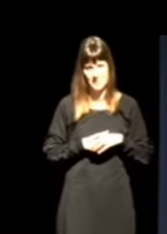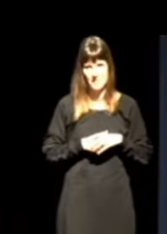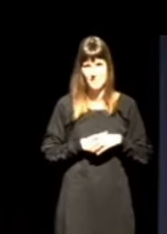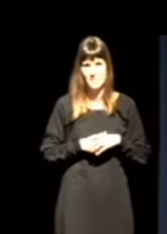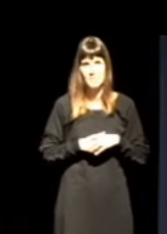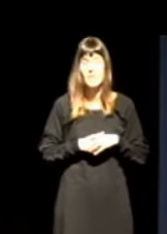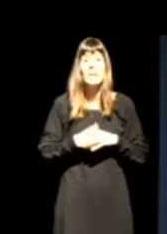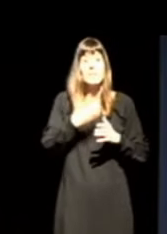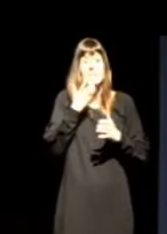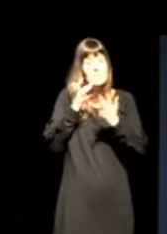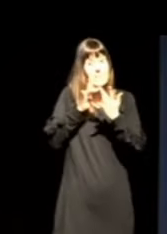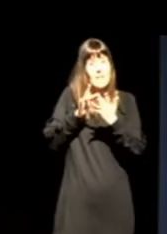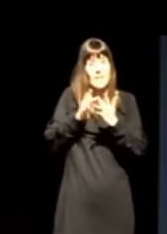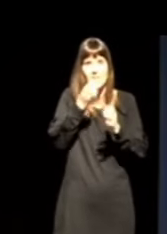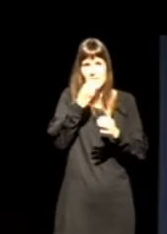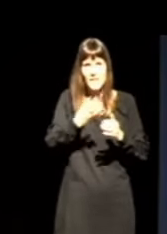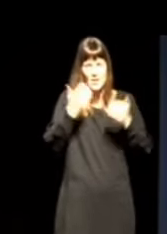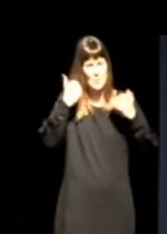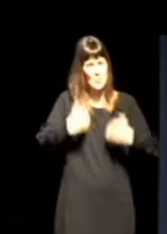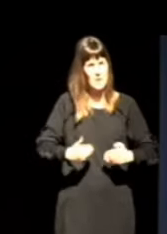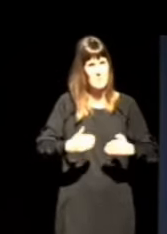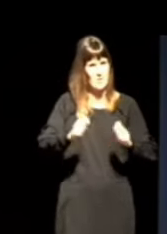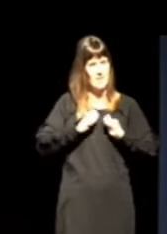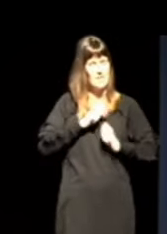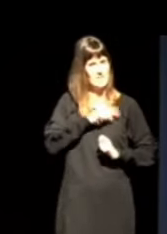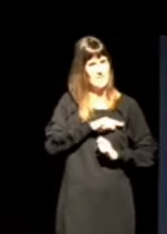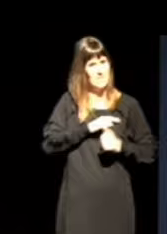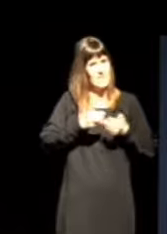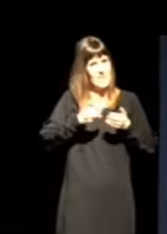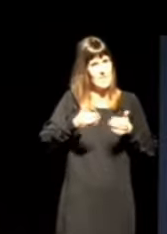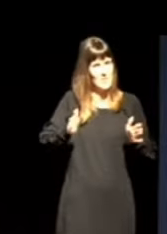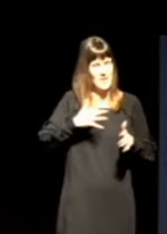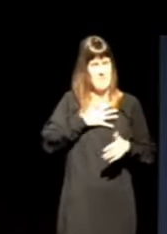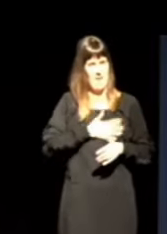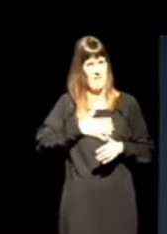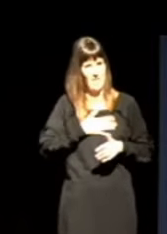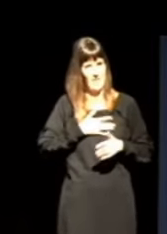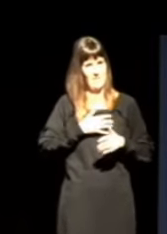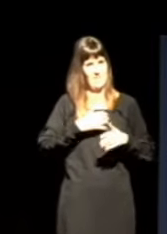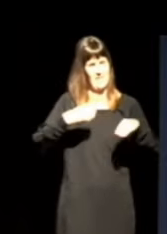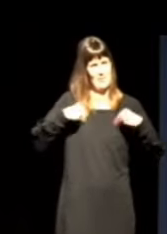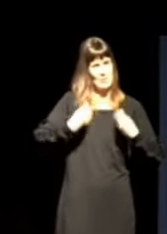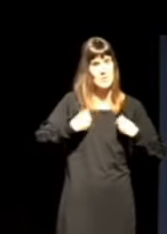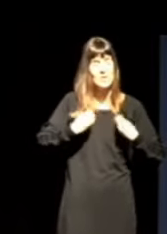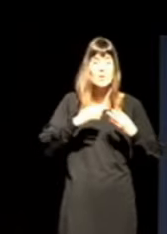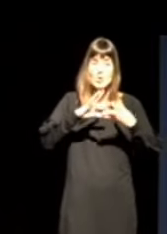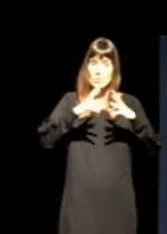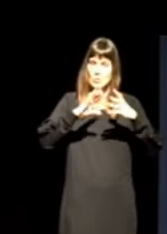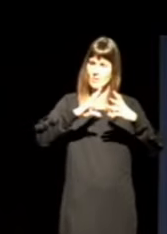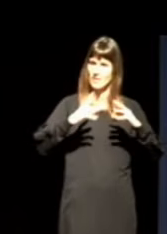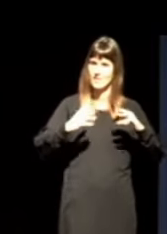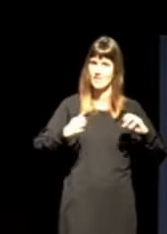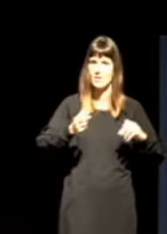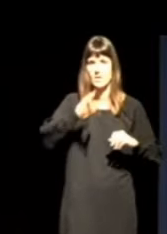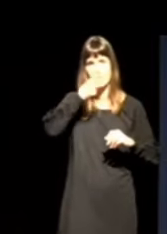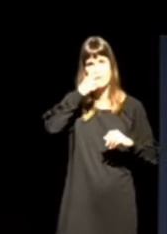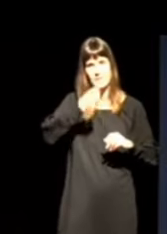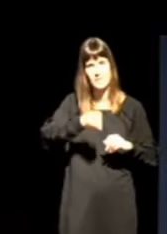El buen trato expande el cuerpo, da sensaciones de apertura, de placer y de gozo. Relaja los músculos, abre la